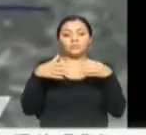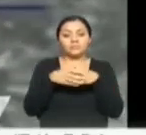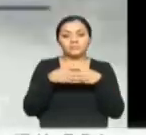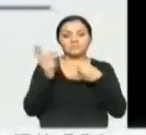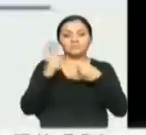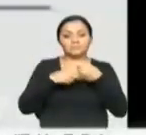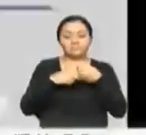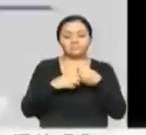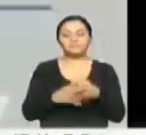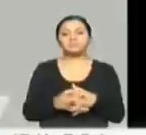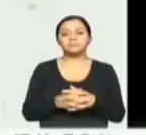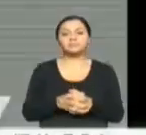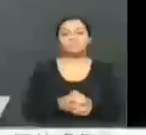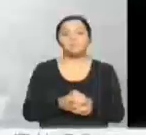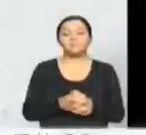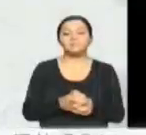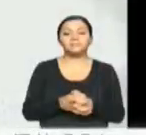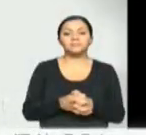filial Ansar al-Sharia.